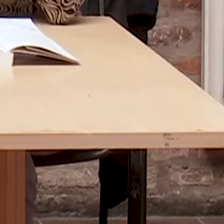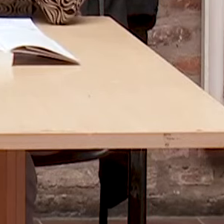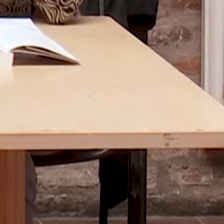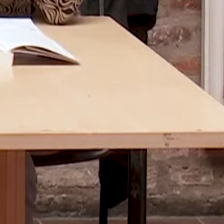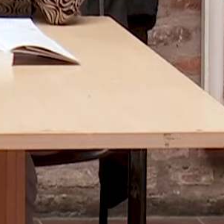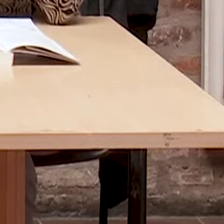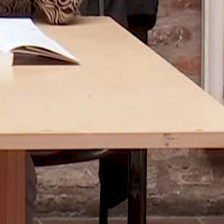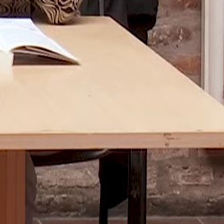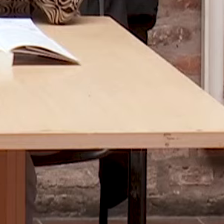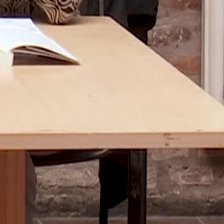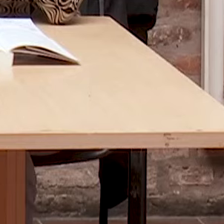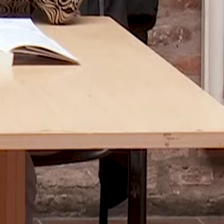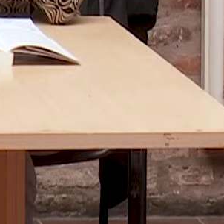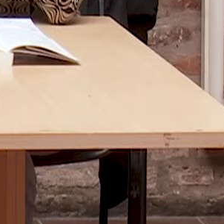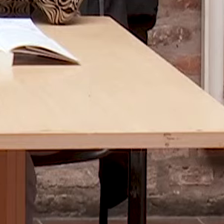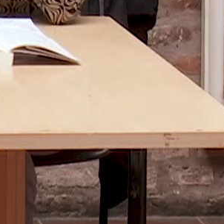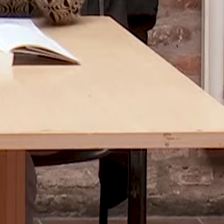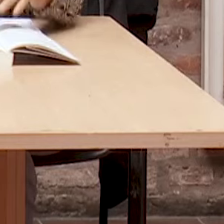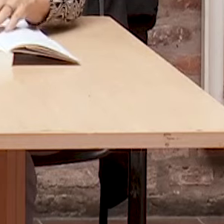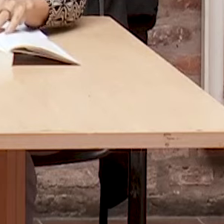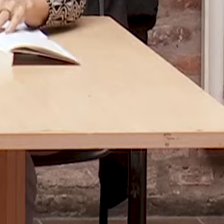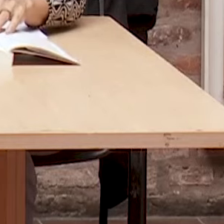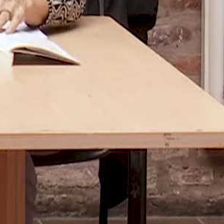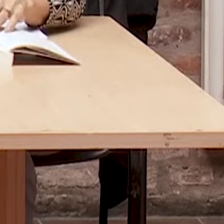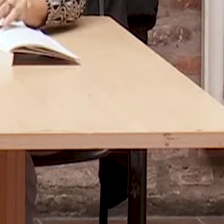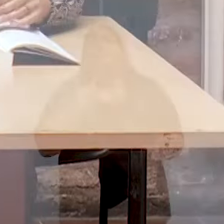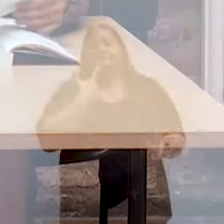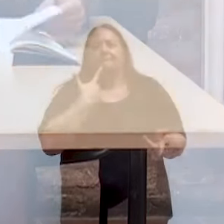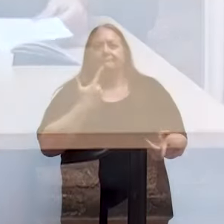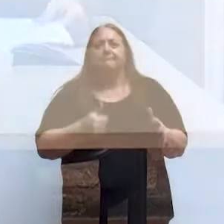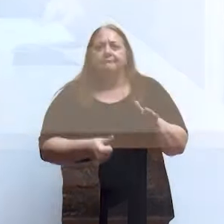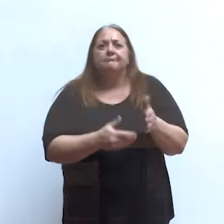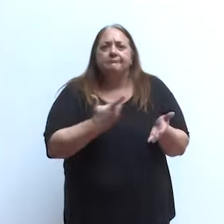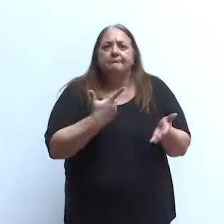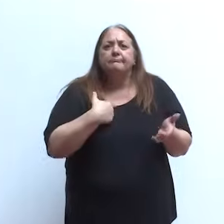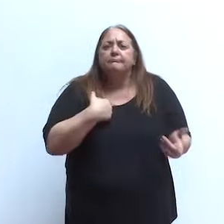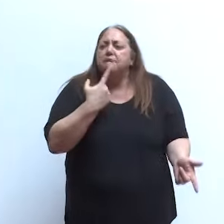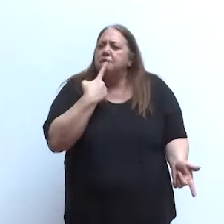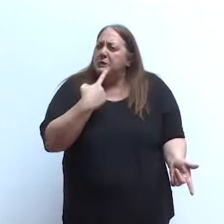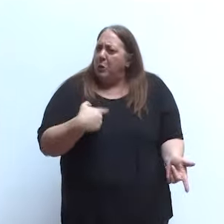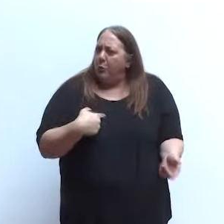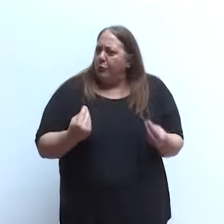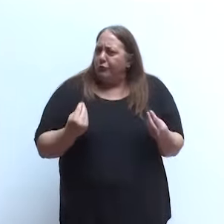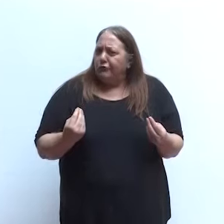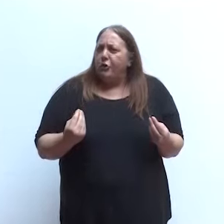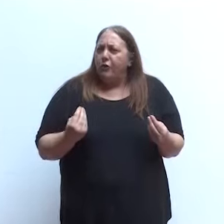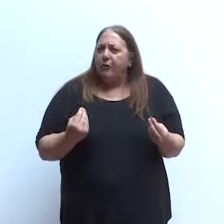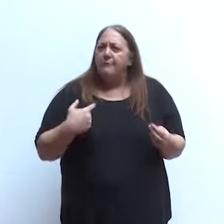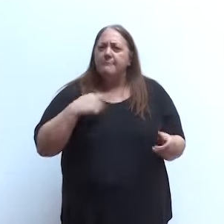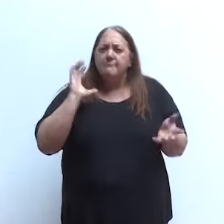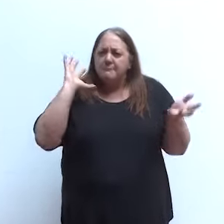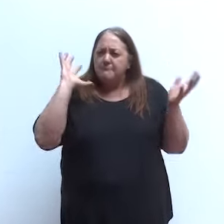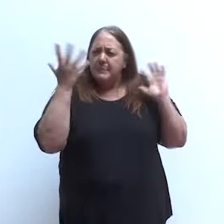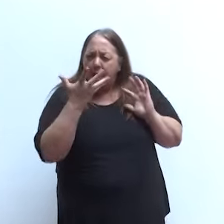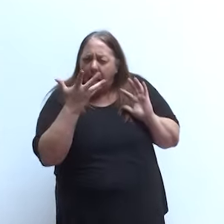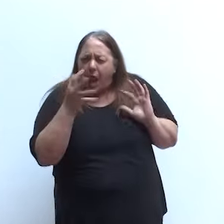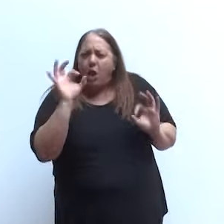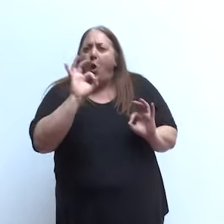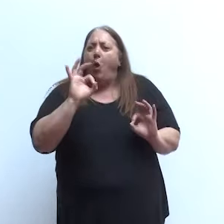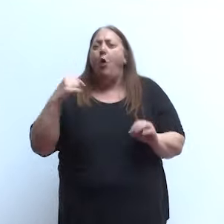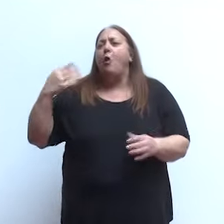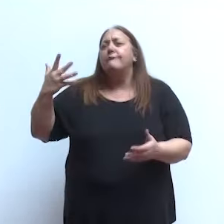moderador de las injusticias del capitalismo y estoy de acuerdo pero me pregunto si fue mi ley o la mala gestión de los gobiernos